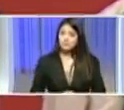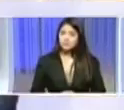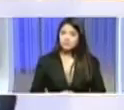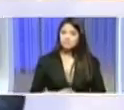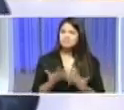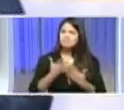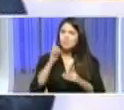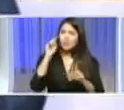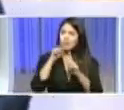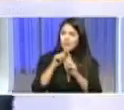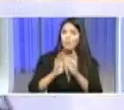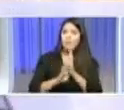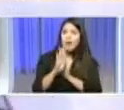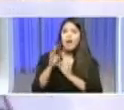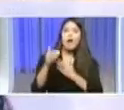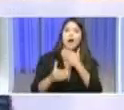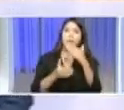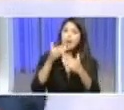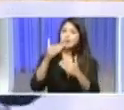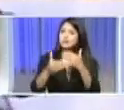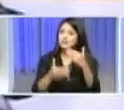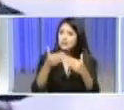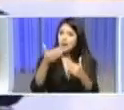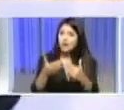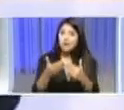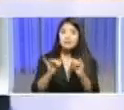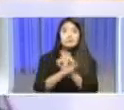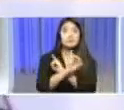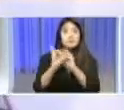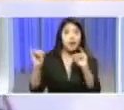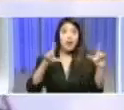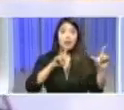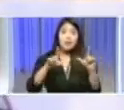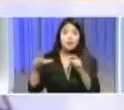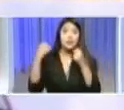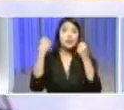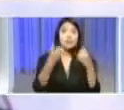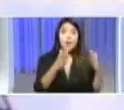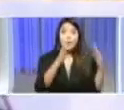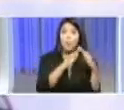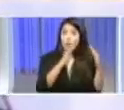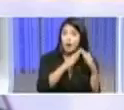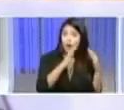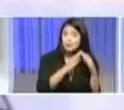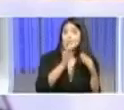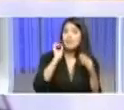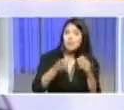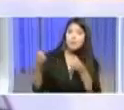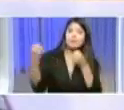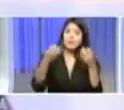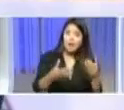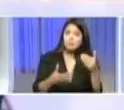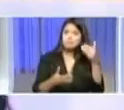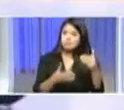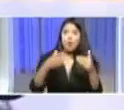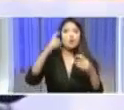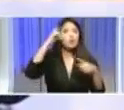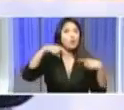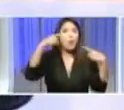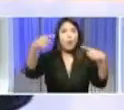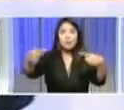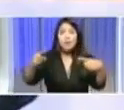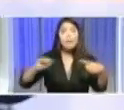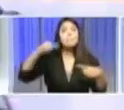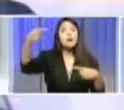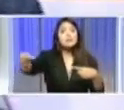para avanzar en donde ya hemos entregado vivienda y vamos a ir entregando todos los días. Mañana